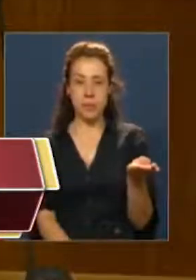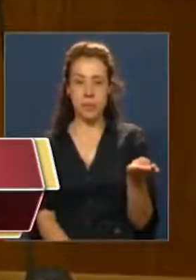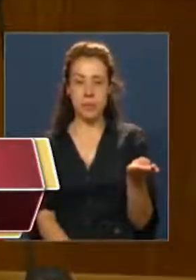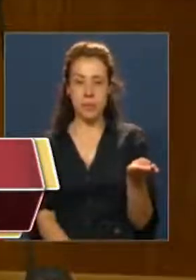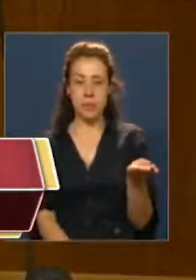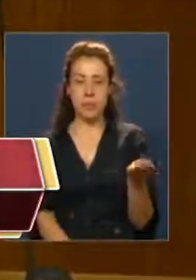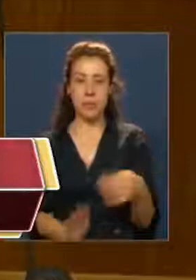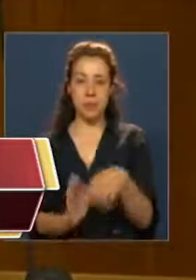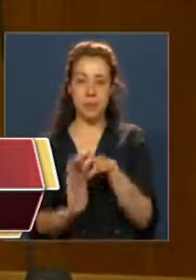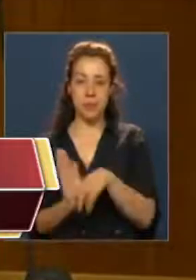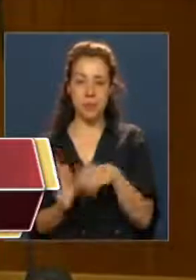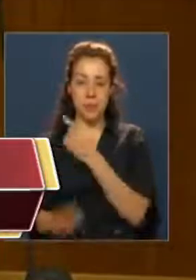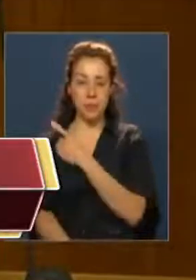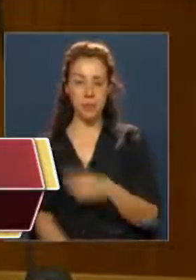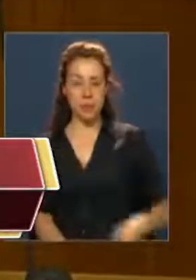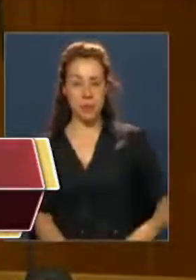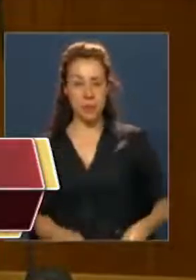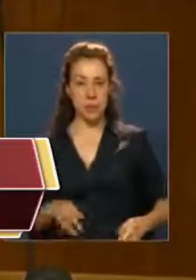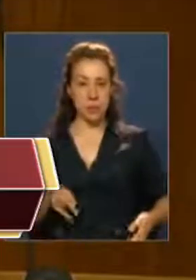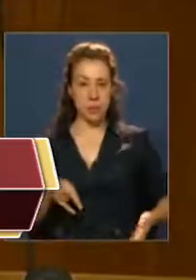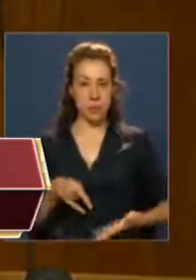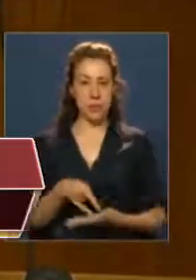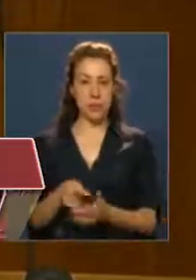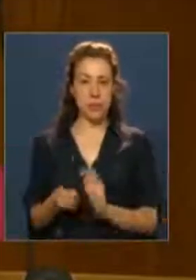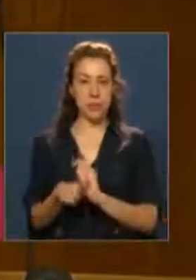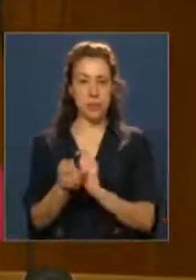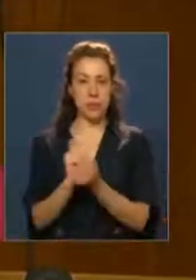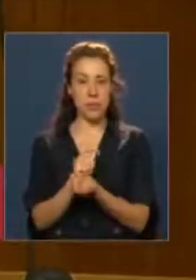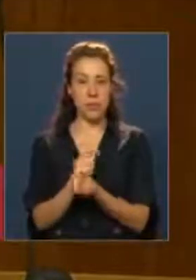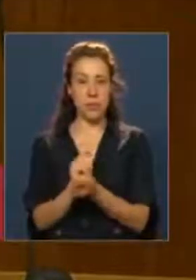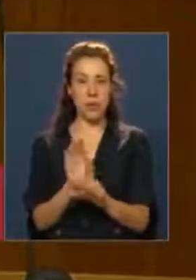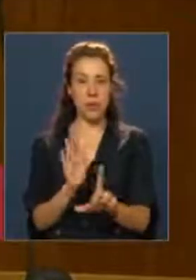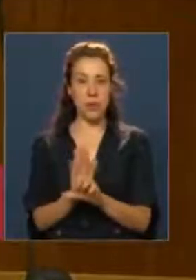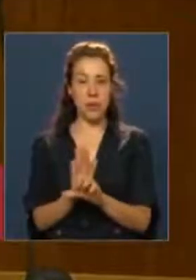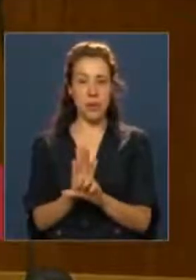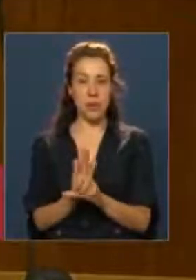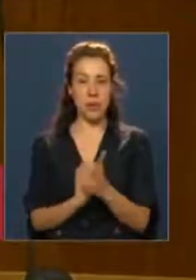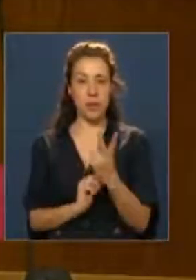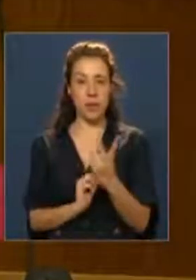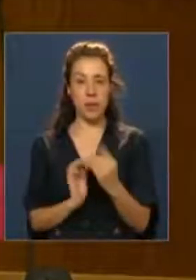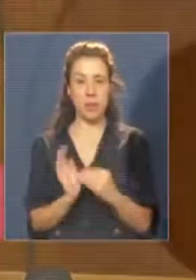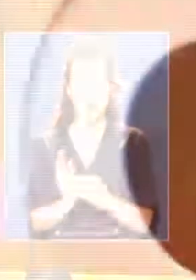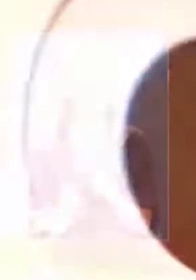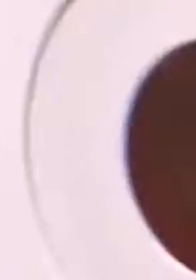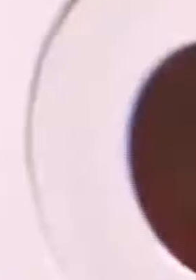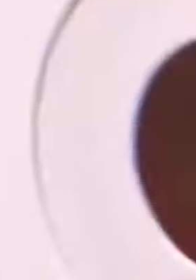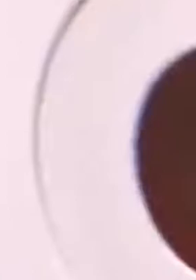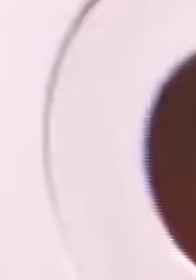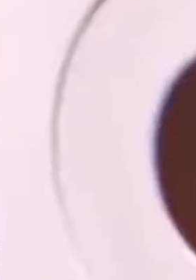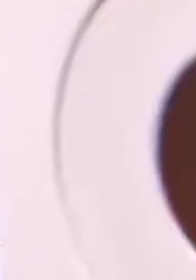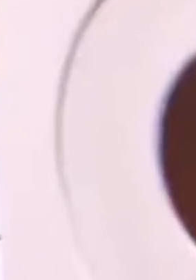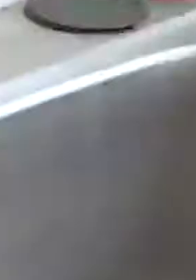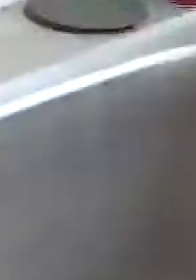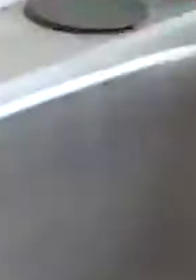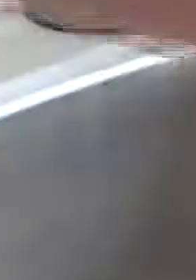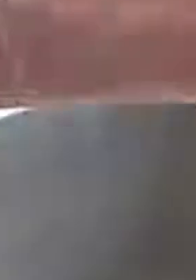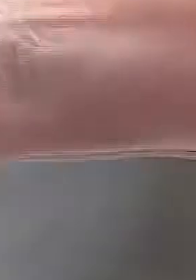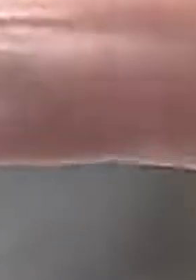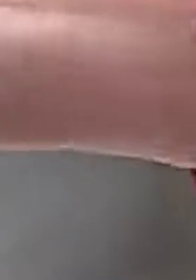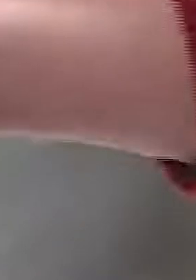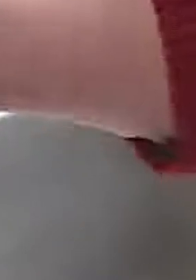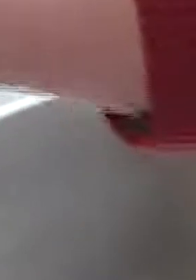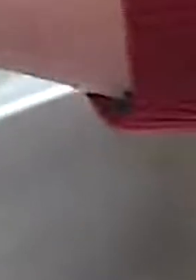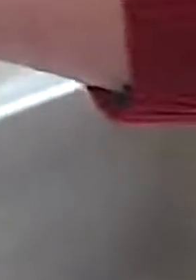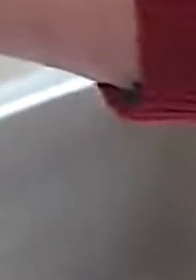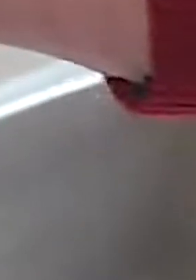pueden cortar estos suministros por causa de demora en su pago, es el propósito de una norma despachada de la Cámara del Ejecutivo para su